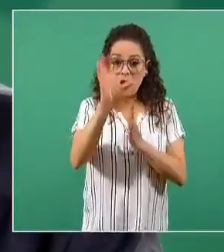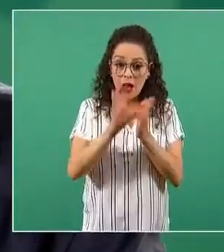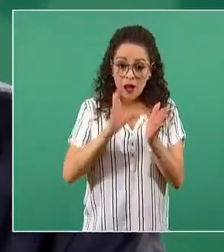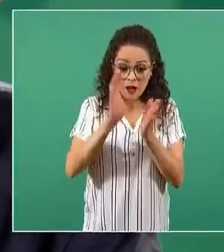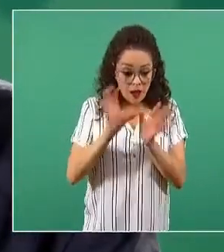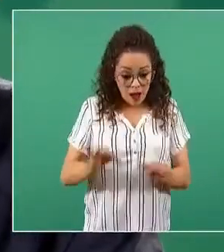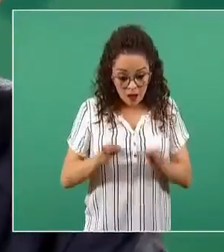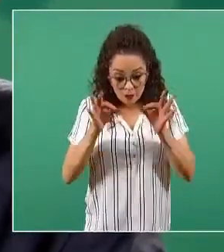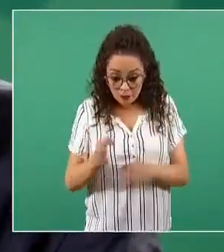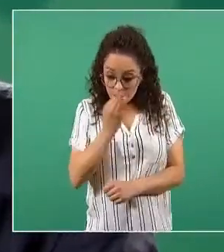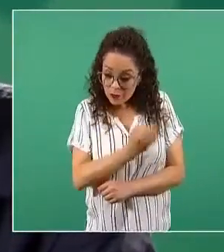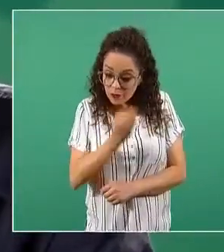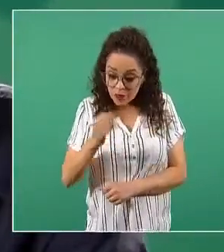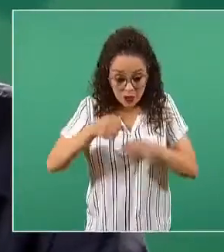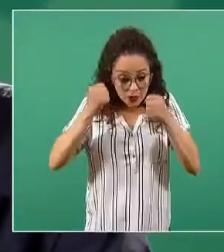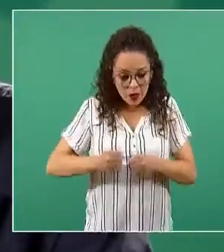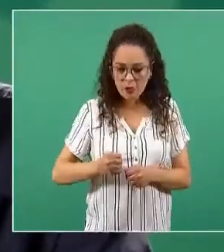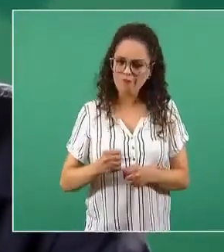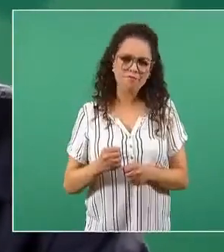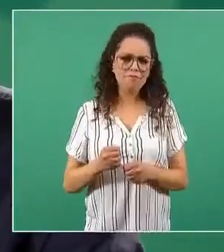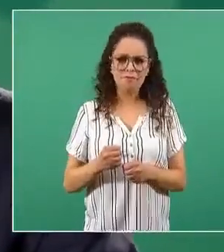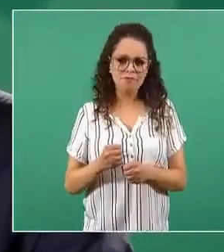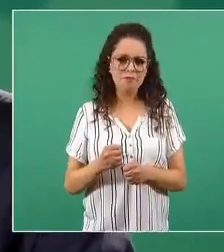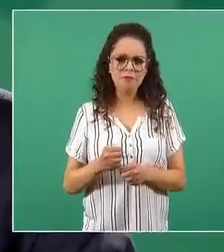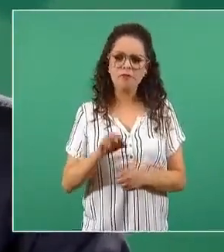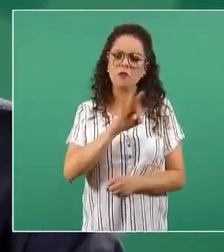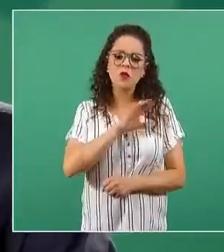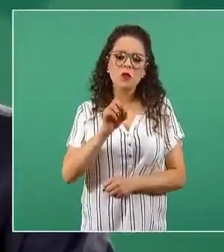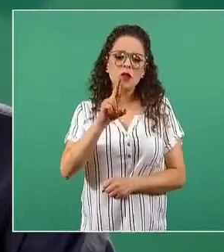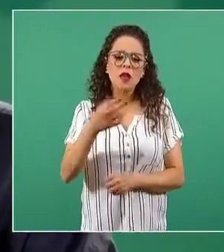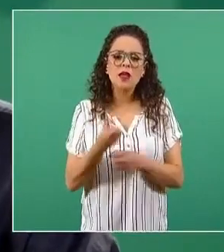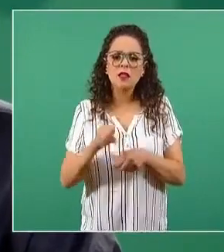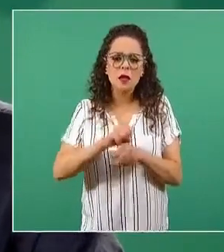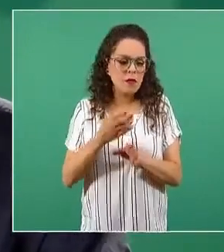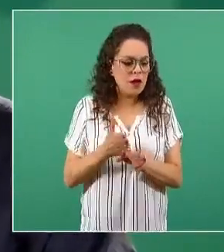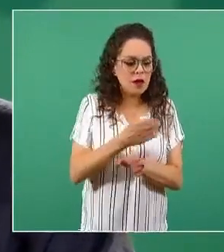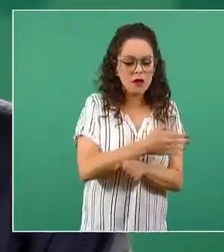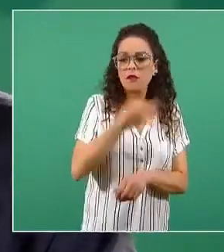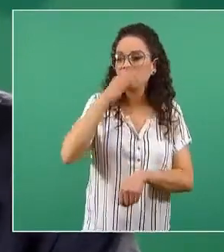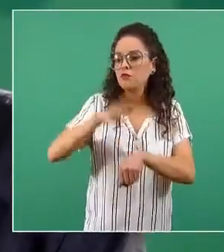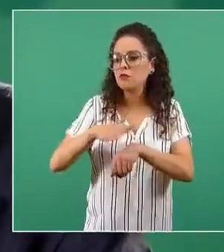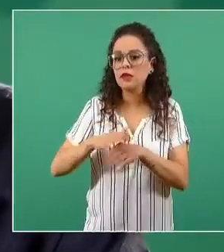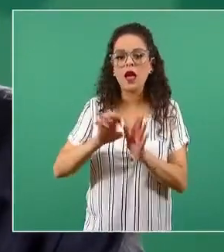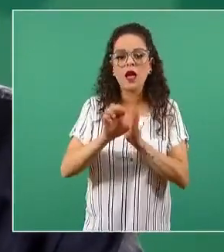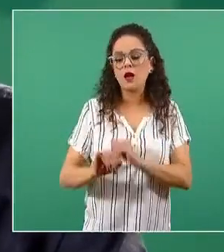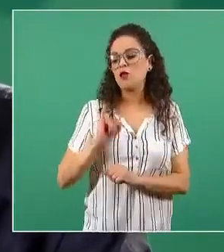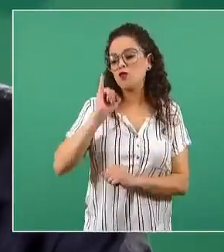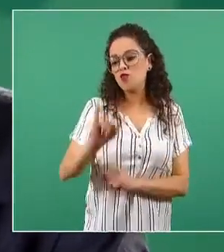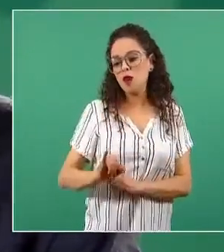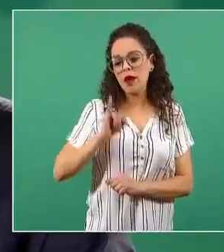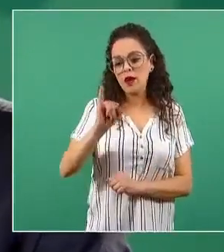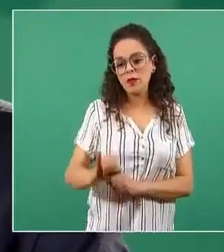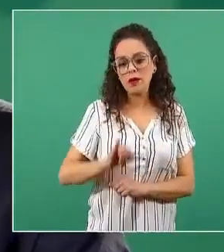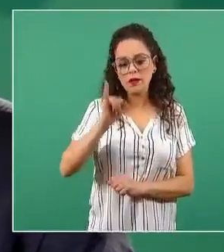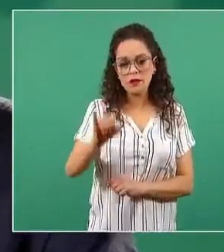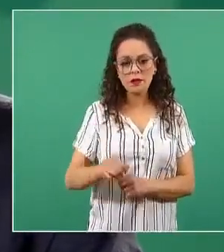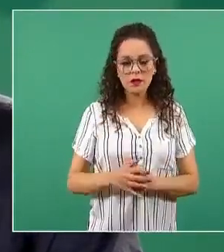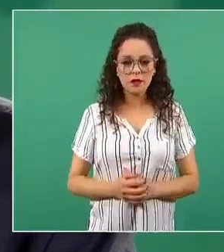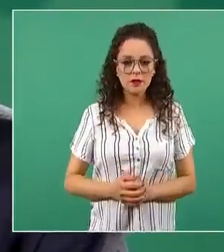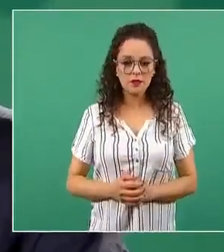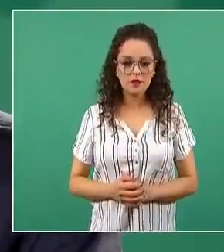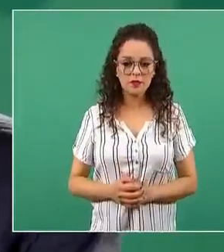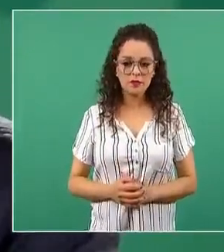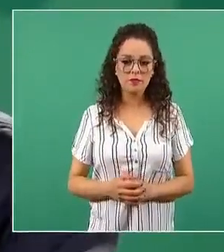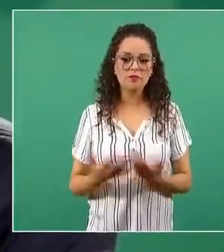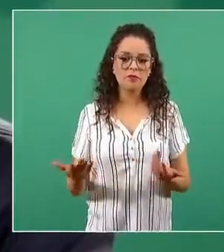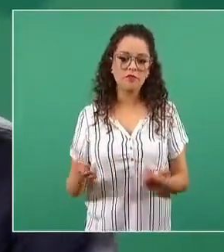dejamos durante algunas semanas una fecha fija, qué sé yo, los jueves, para tener un punto de llegada y que